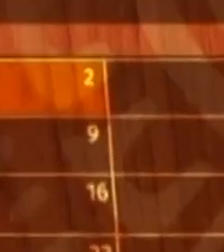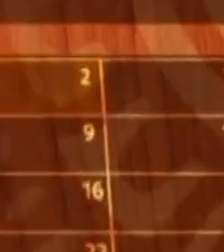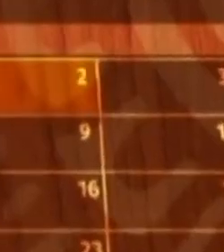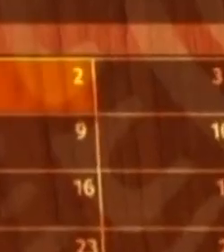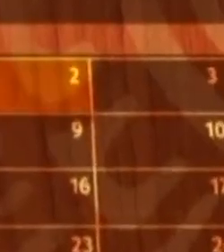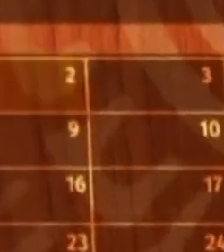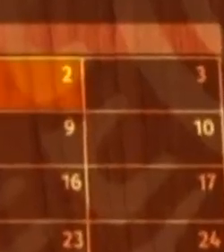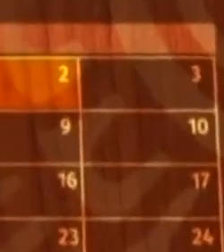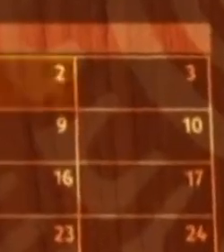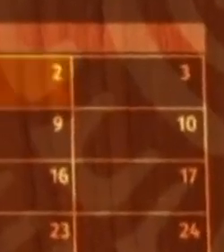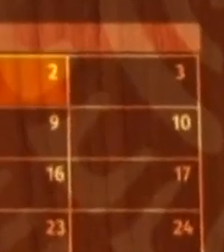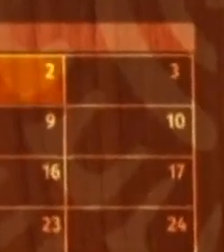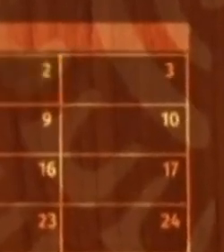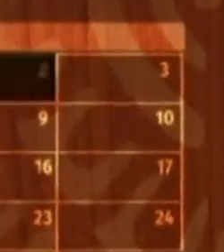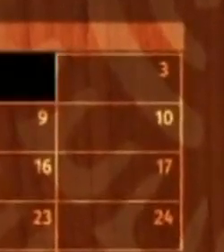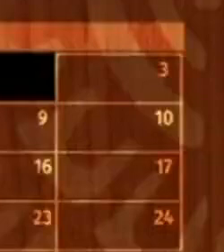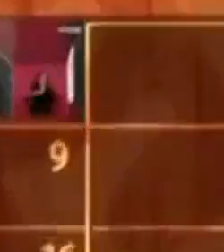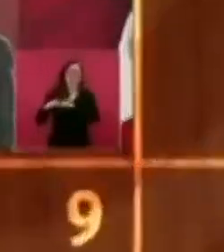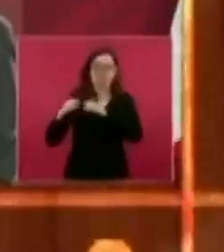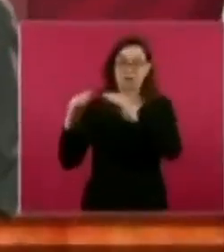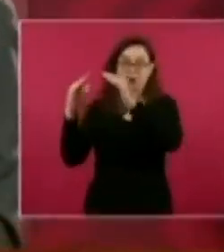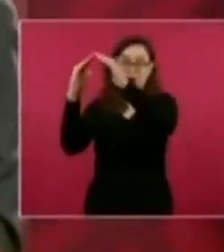Judicial.